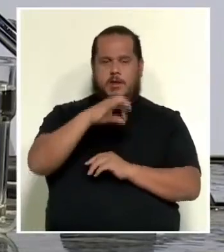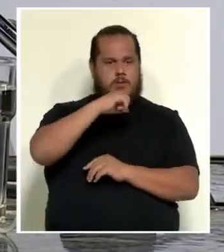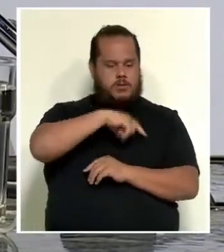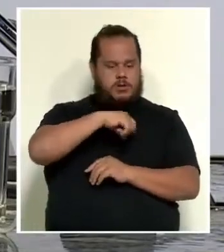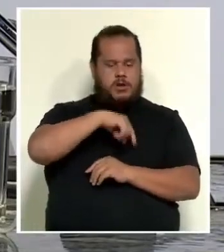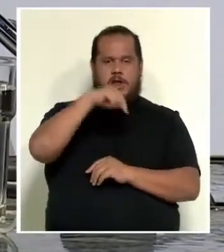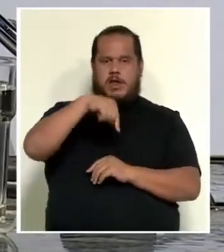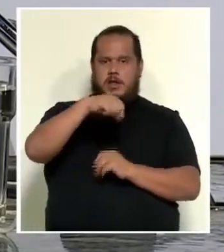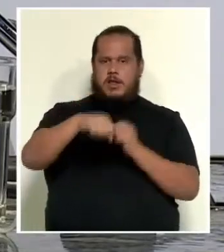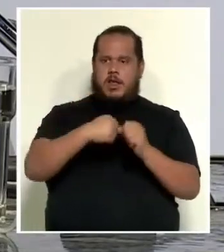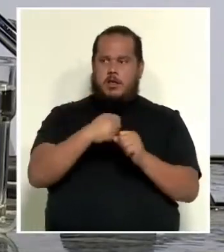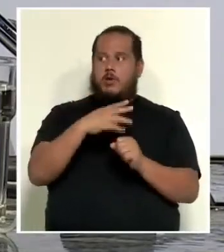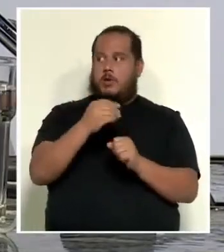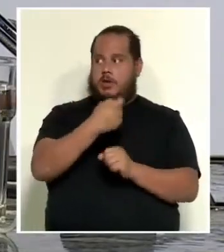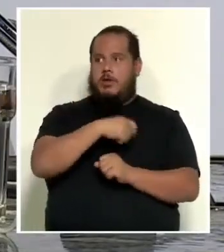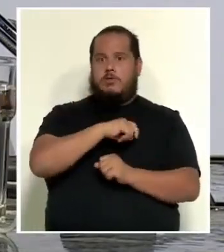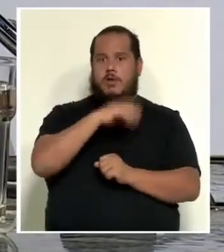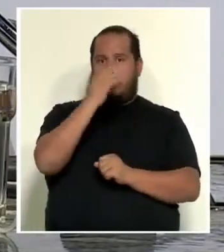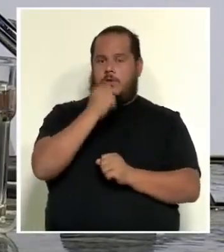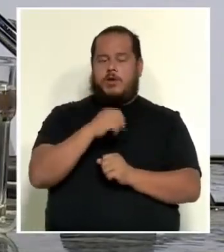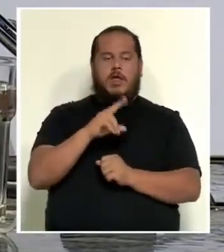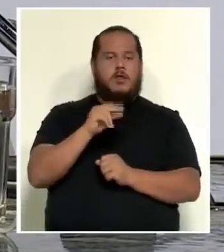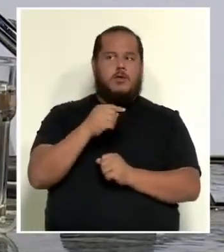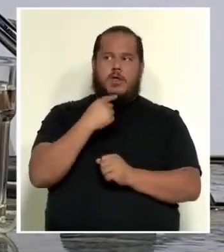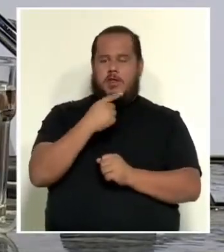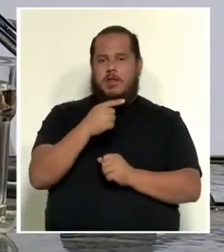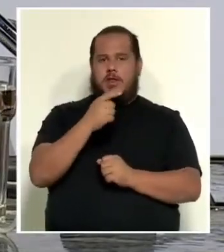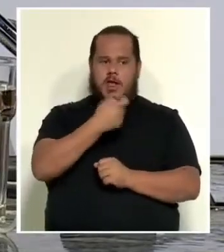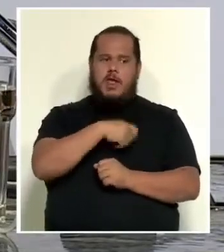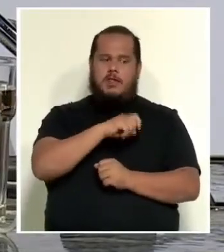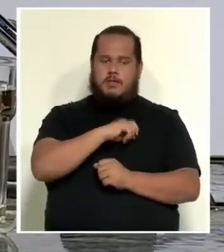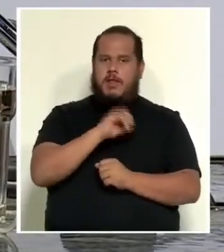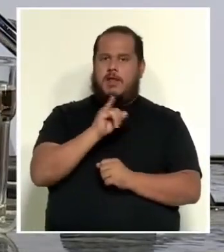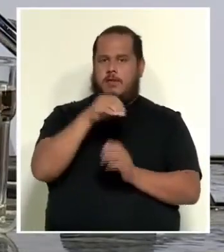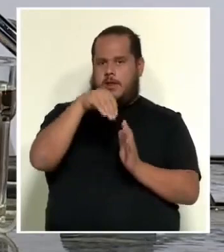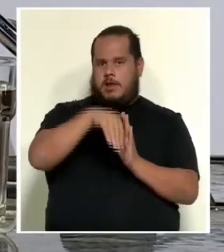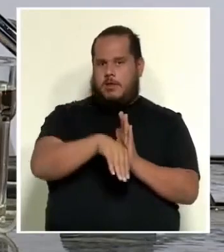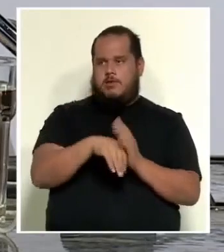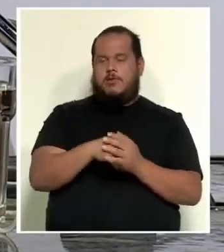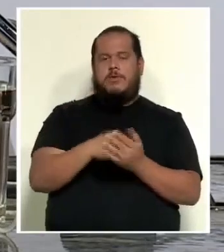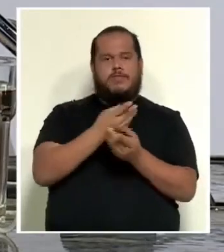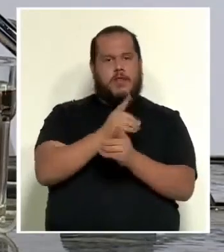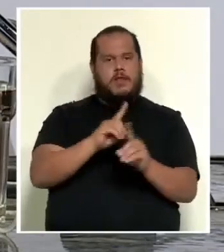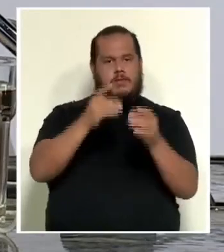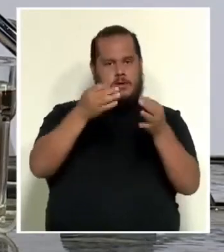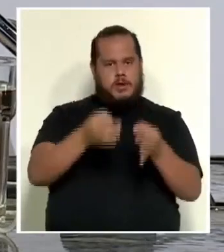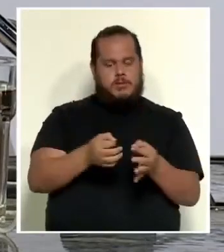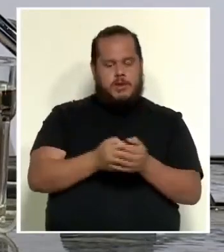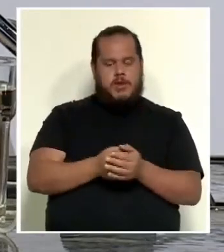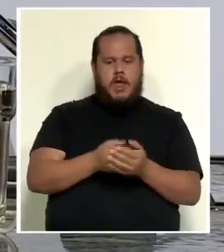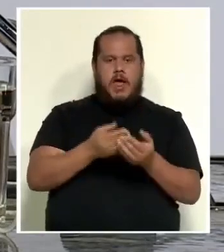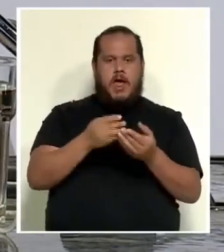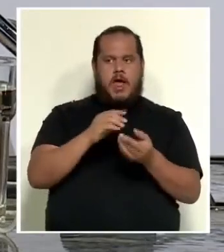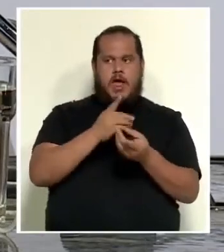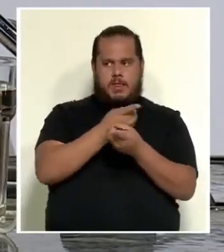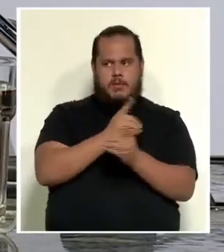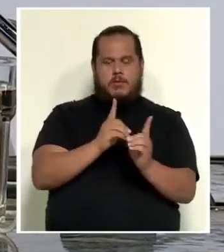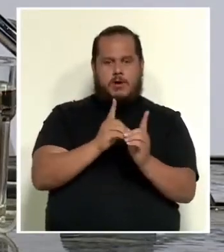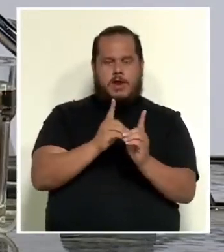año y España, porque no hay que dejar de citar que España también cayó de democracia plena a democracia